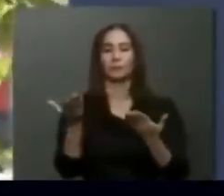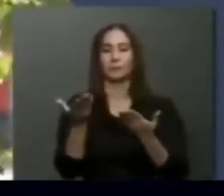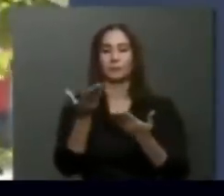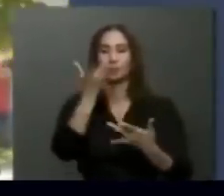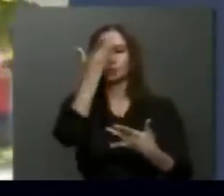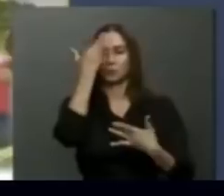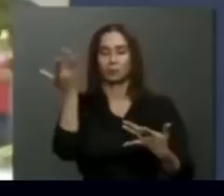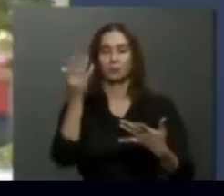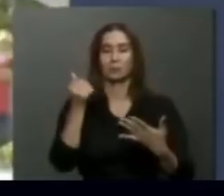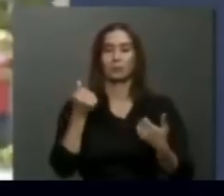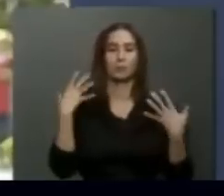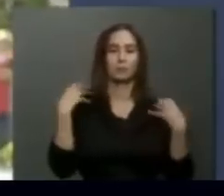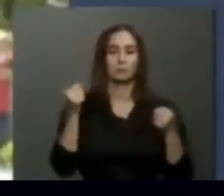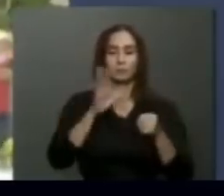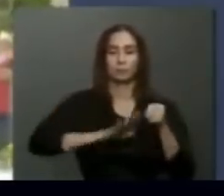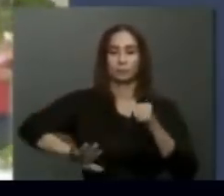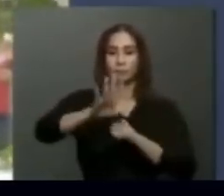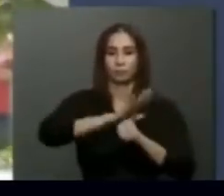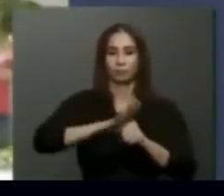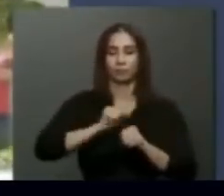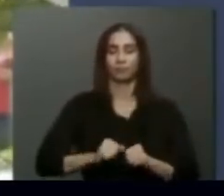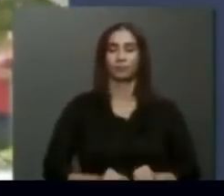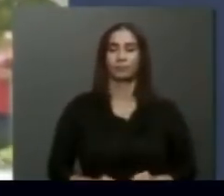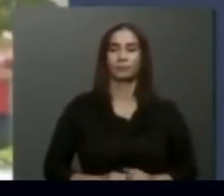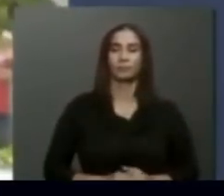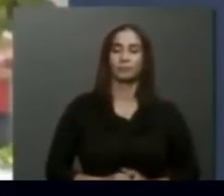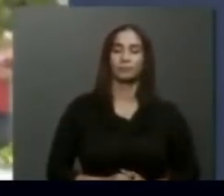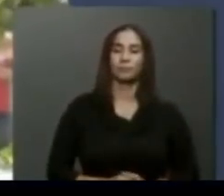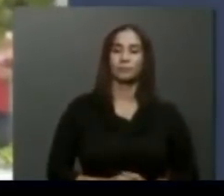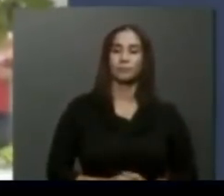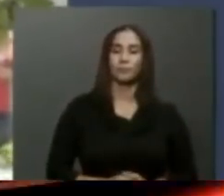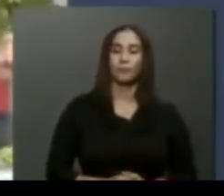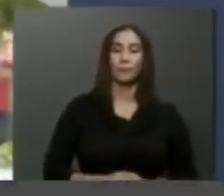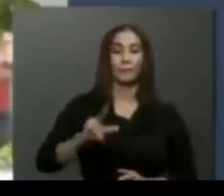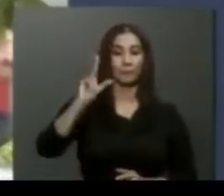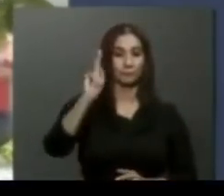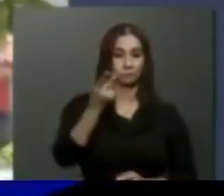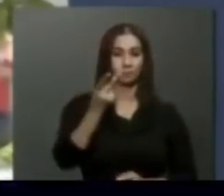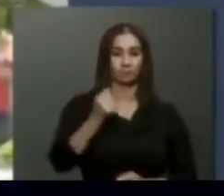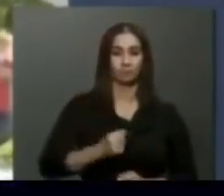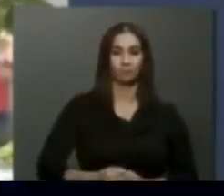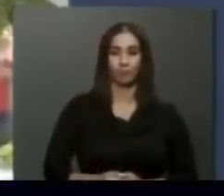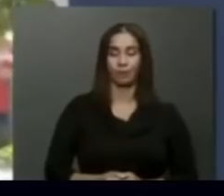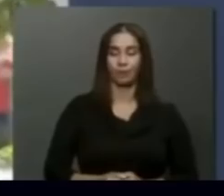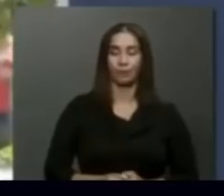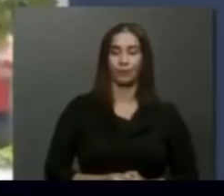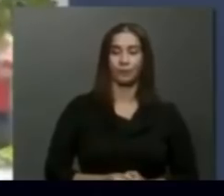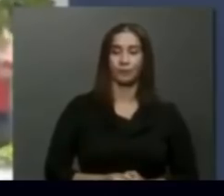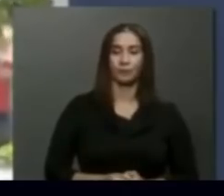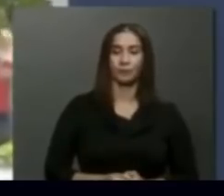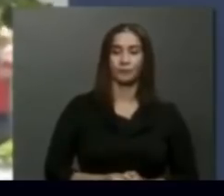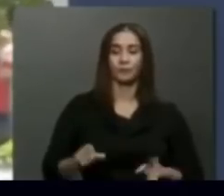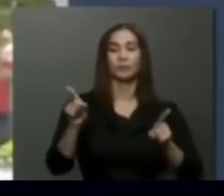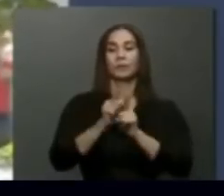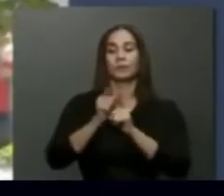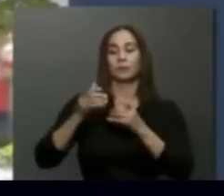relacionado ya a su salud general más allá de la pandemia. Segundo, también